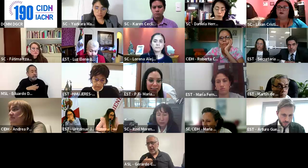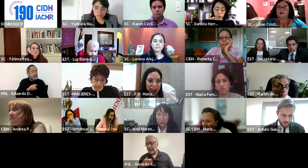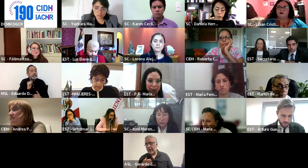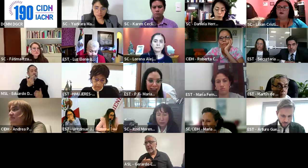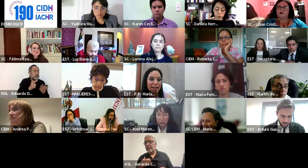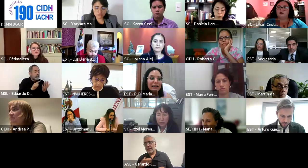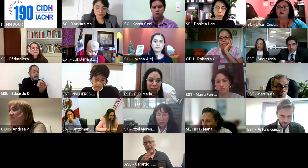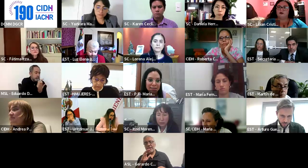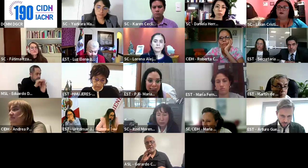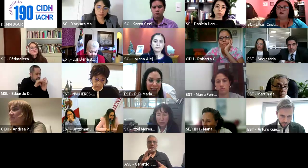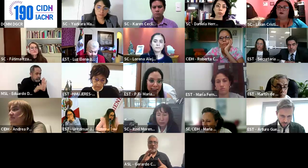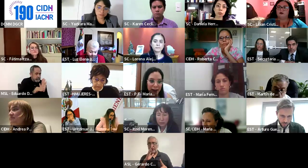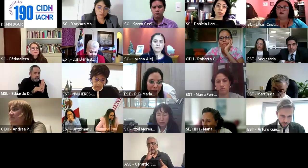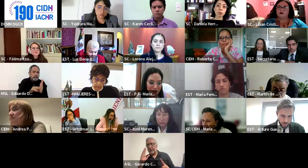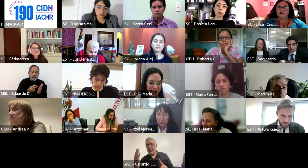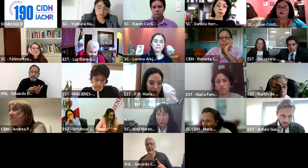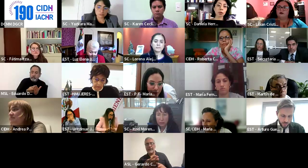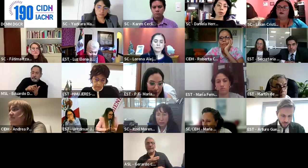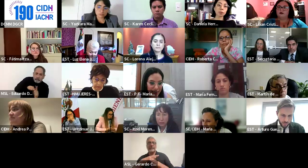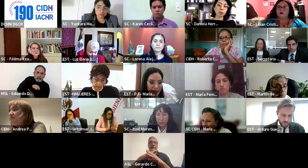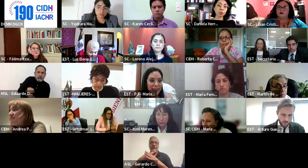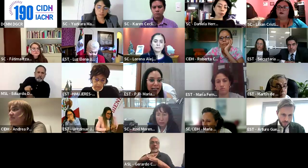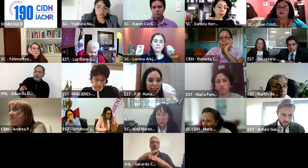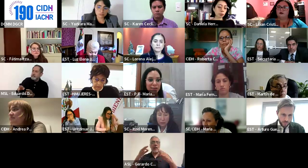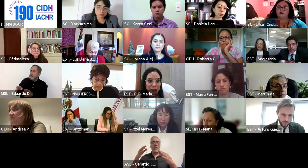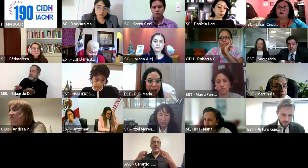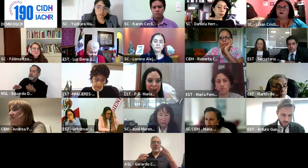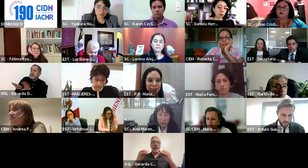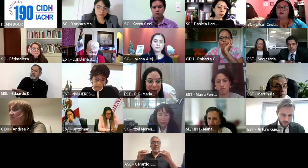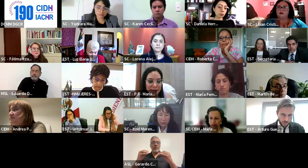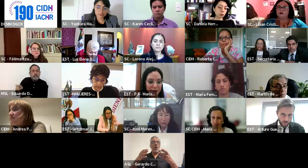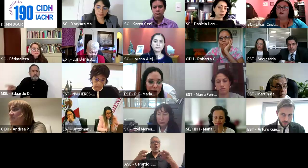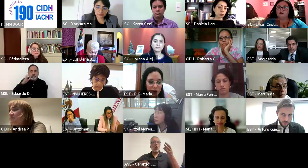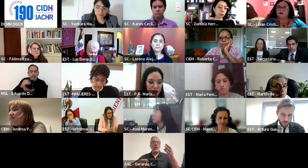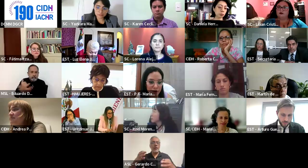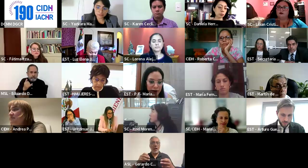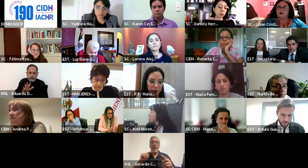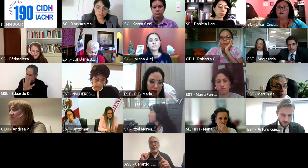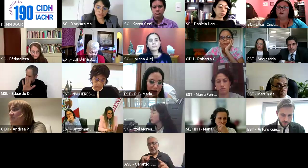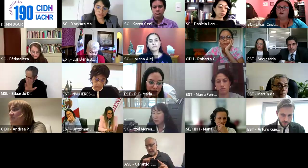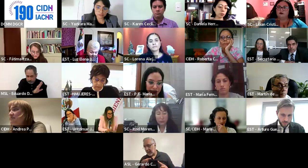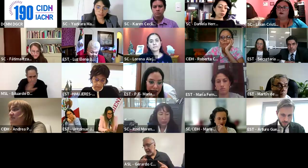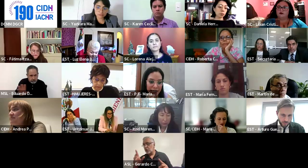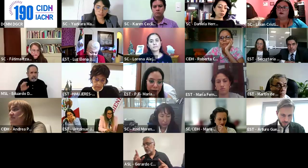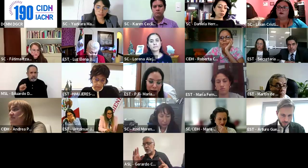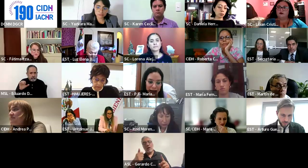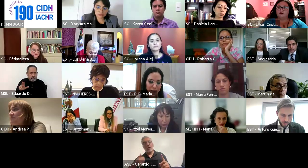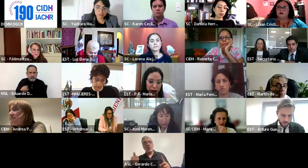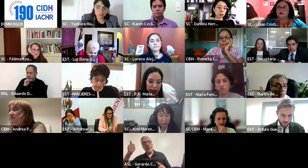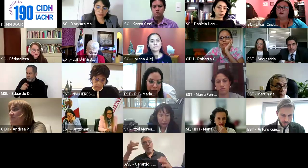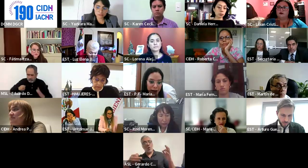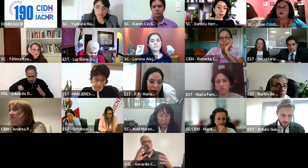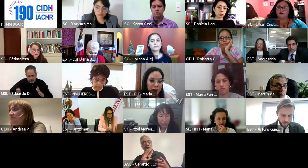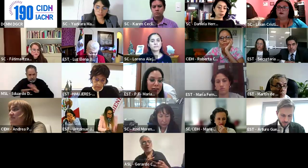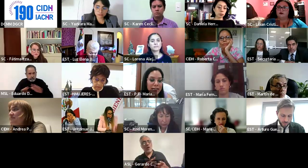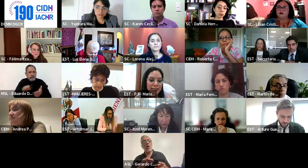manera indirecta restringen la capacidad jurídica y sobre estas también se ha pronunciado la Suprema Corte, por ejemplo,